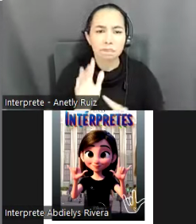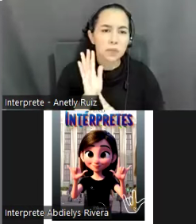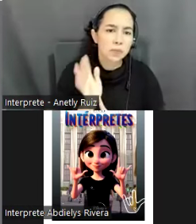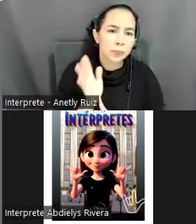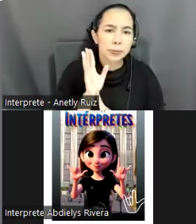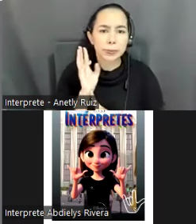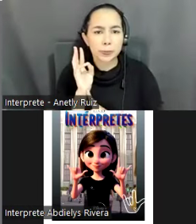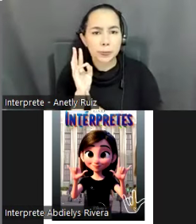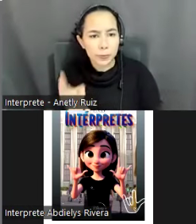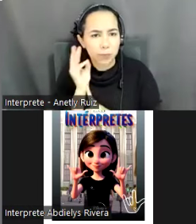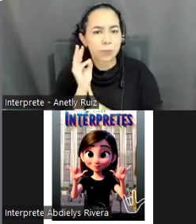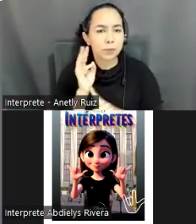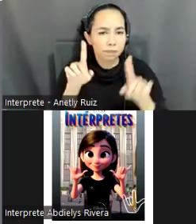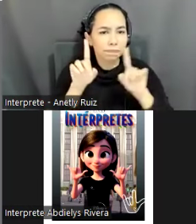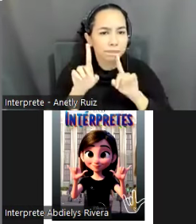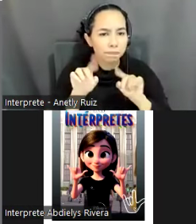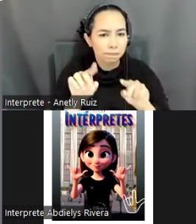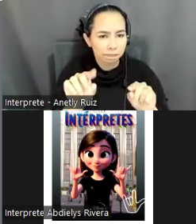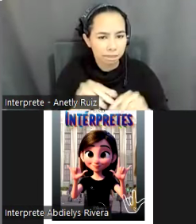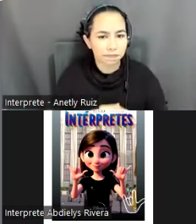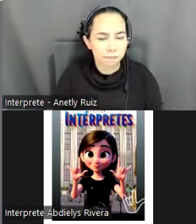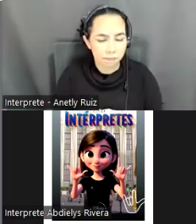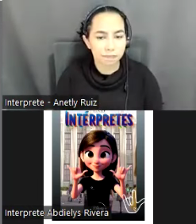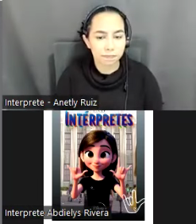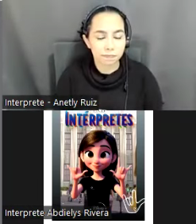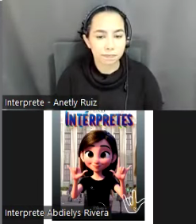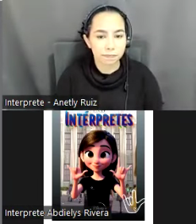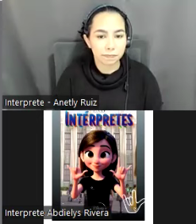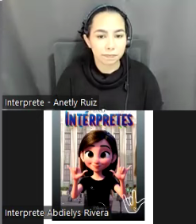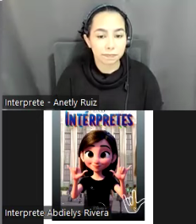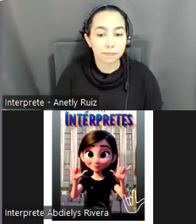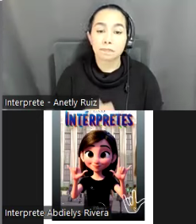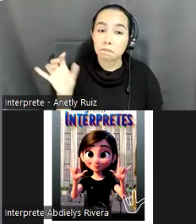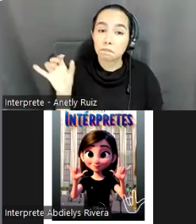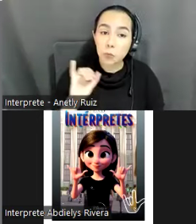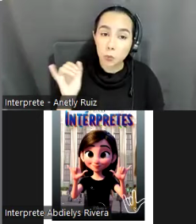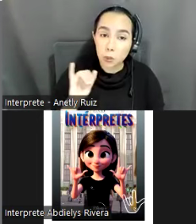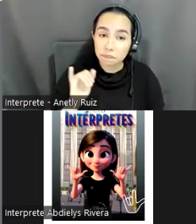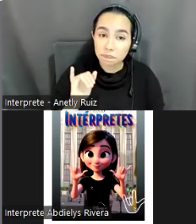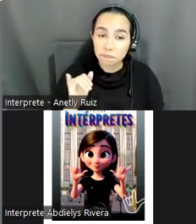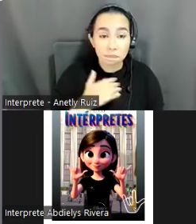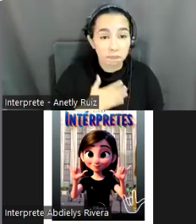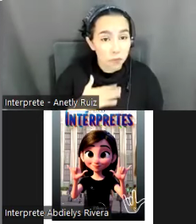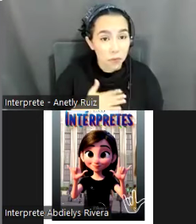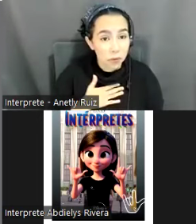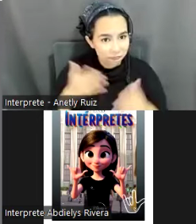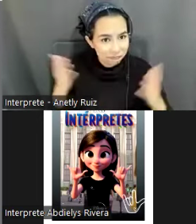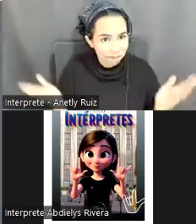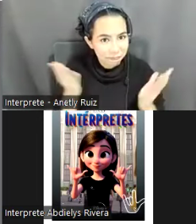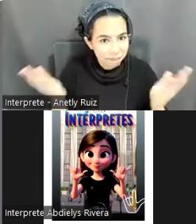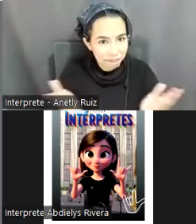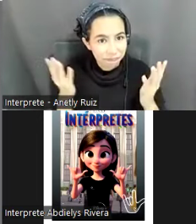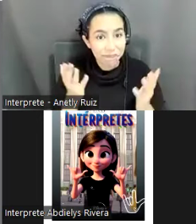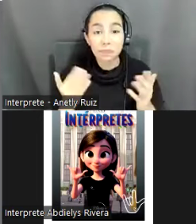son estos dos cuestionarios. De igual manera, los invitamos a unirse a esta serie educativa en las